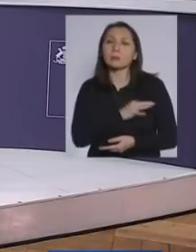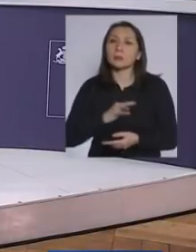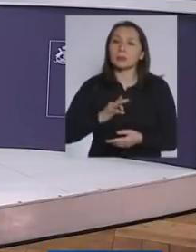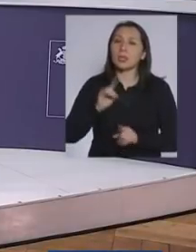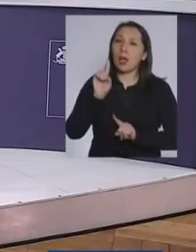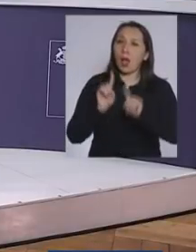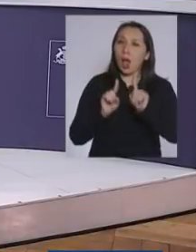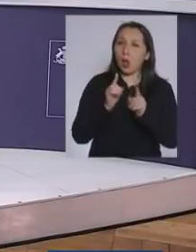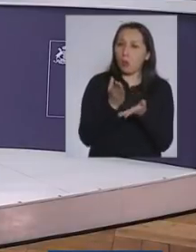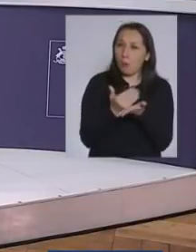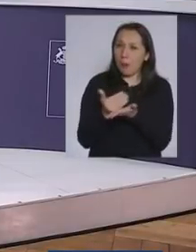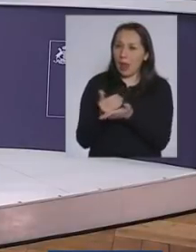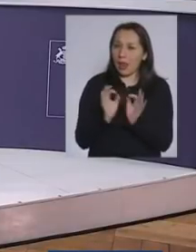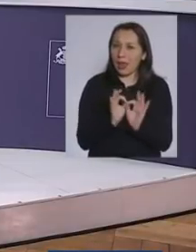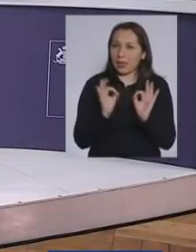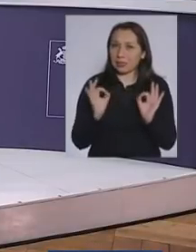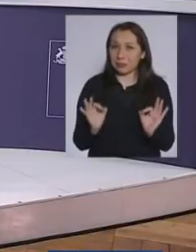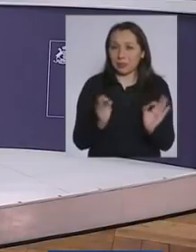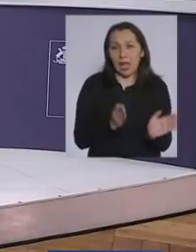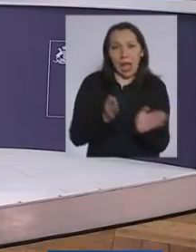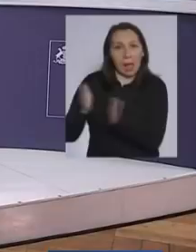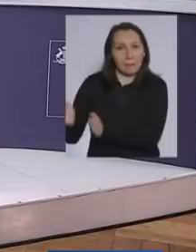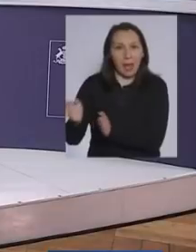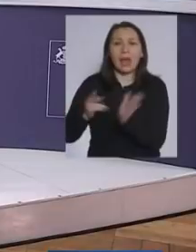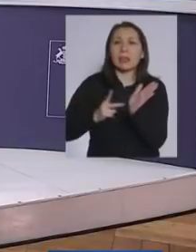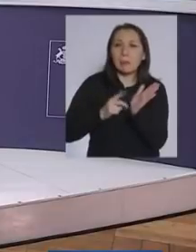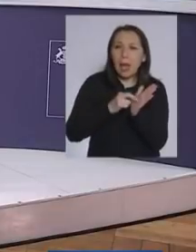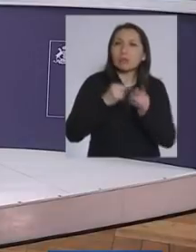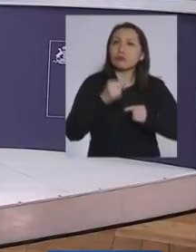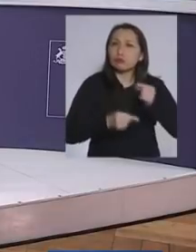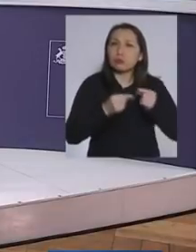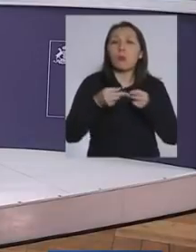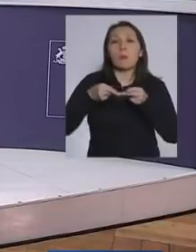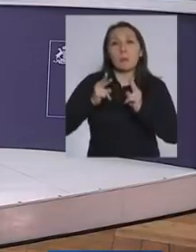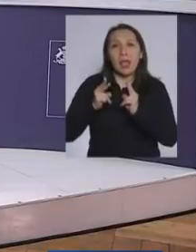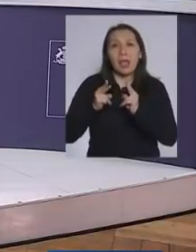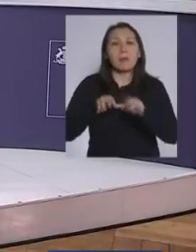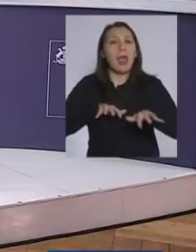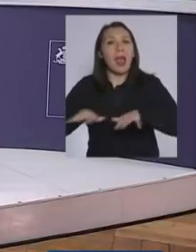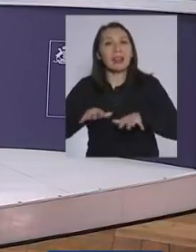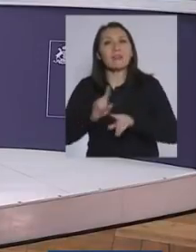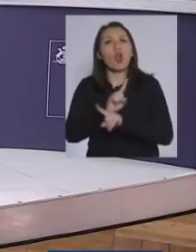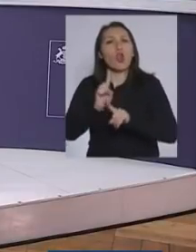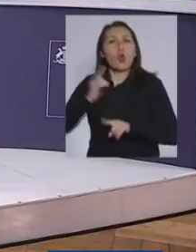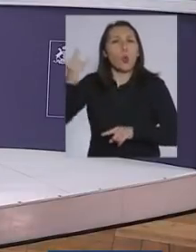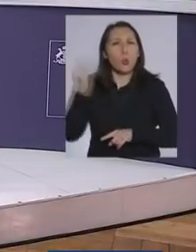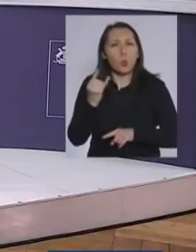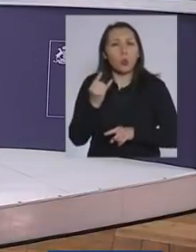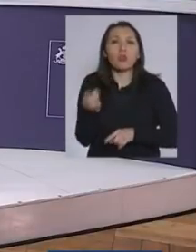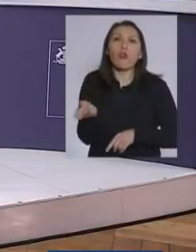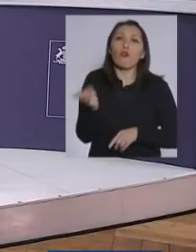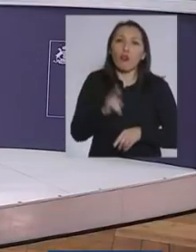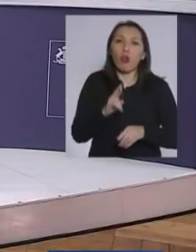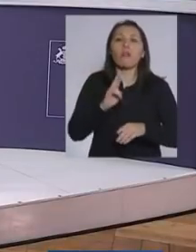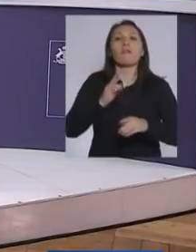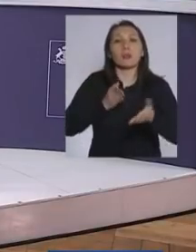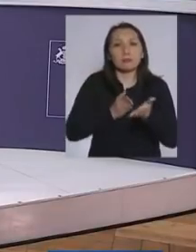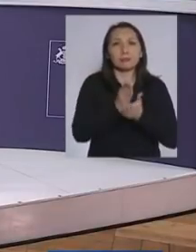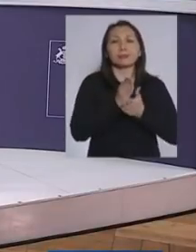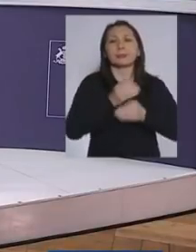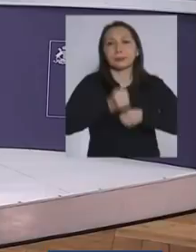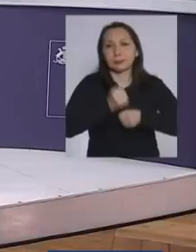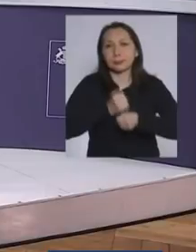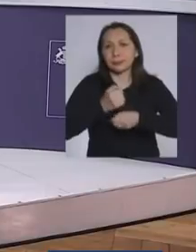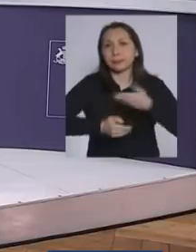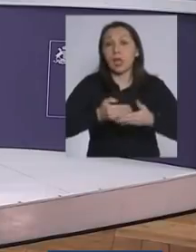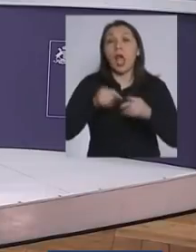algún plan especial al margen del paso a paso para poder permitirle a actividades no esenciales retomar su actividad? Se lo pregunto porque